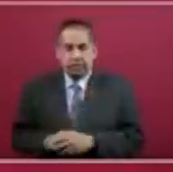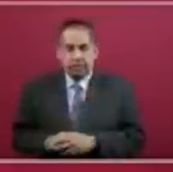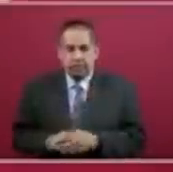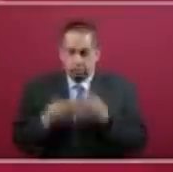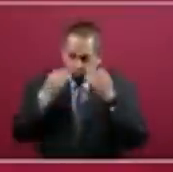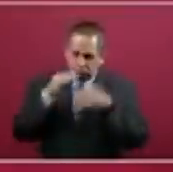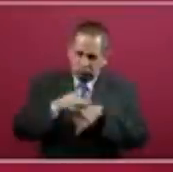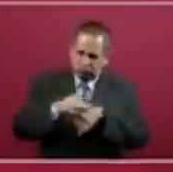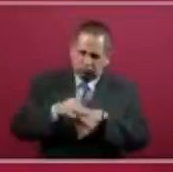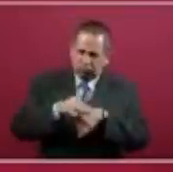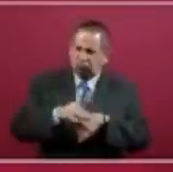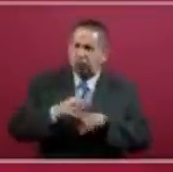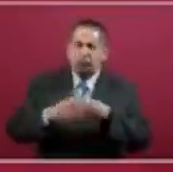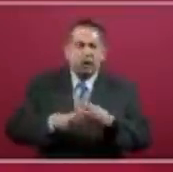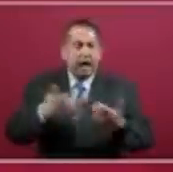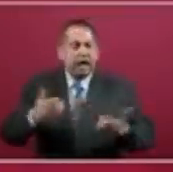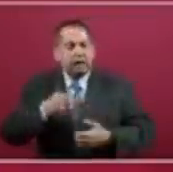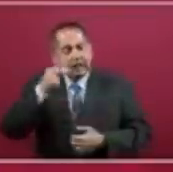van a ir hablando.